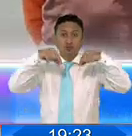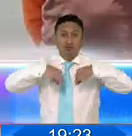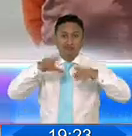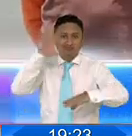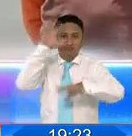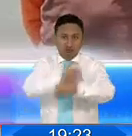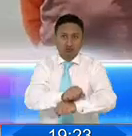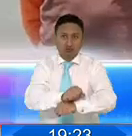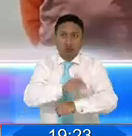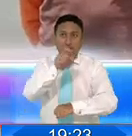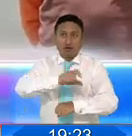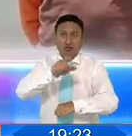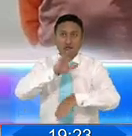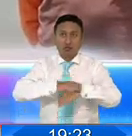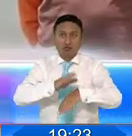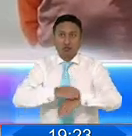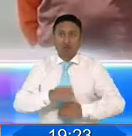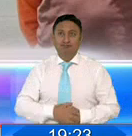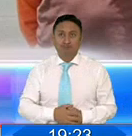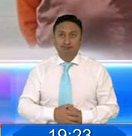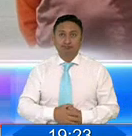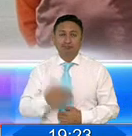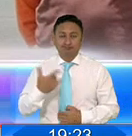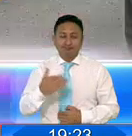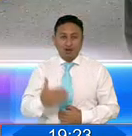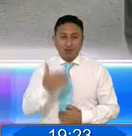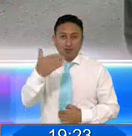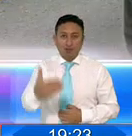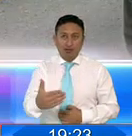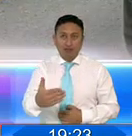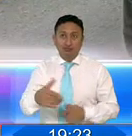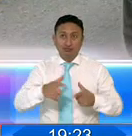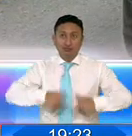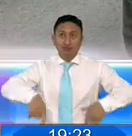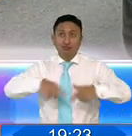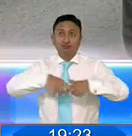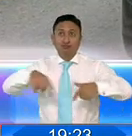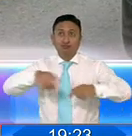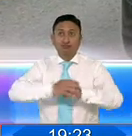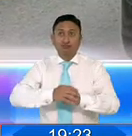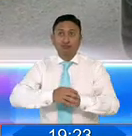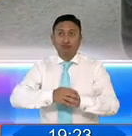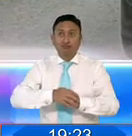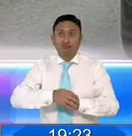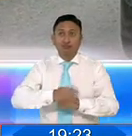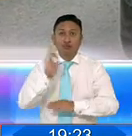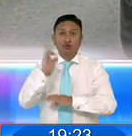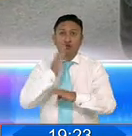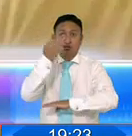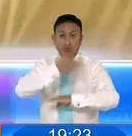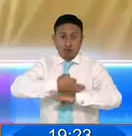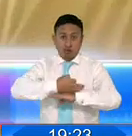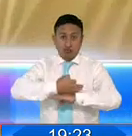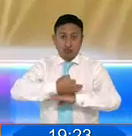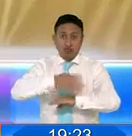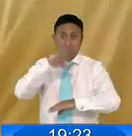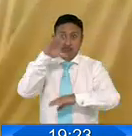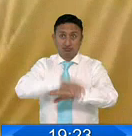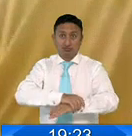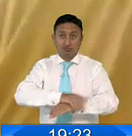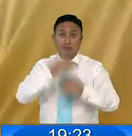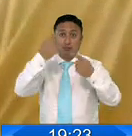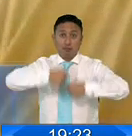y captura de los presuntos causantes, quienes fueron interceptados en el límite entre Tunguragua y Chimborazo. Y allí, en el